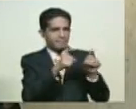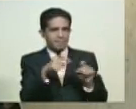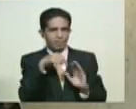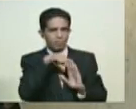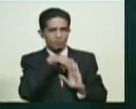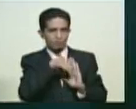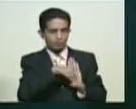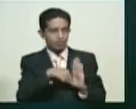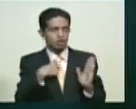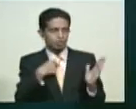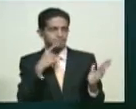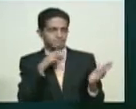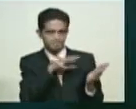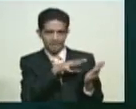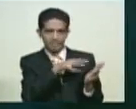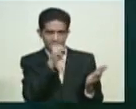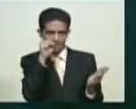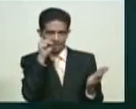Entiendo el planteamiento